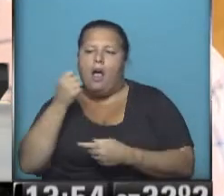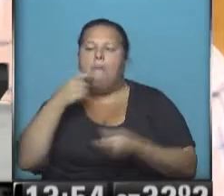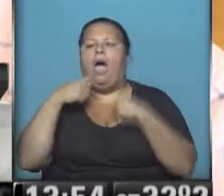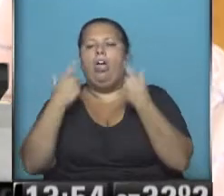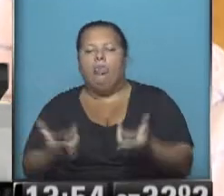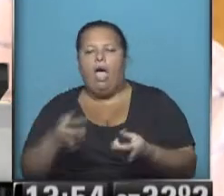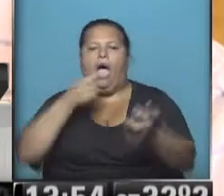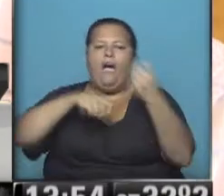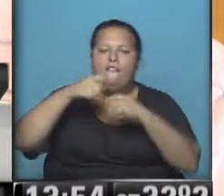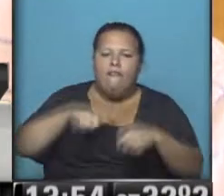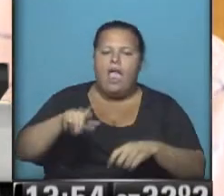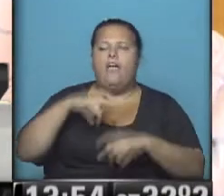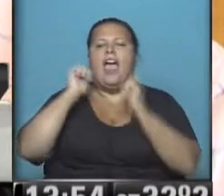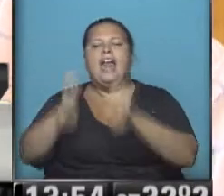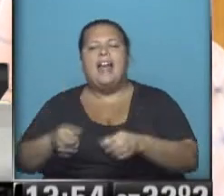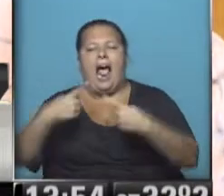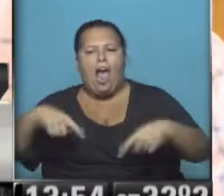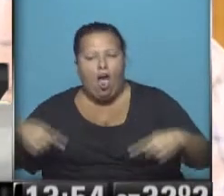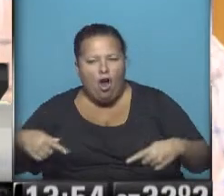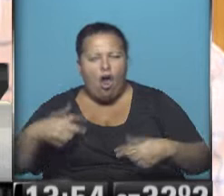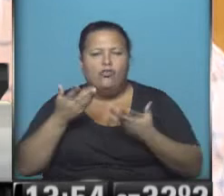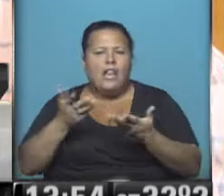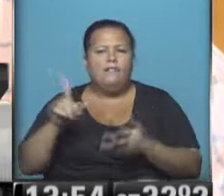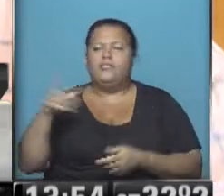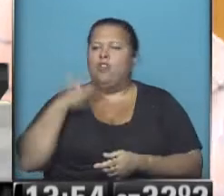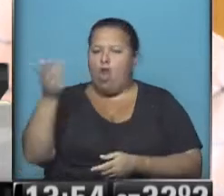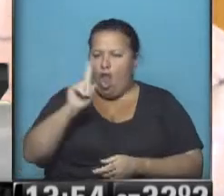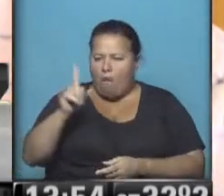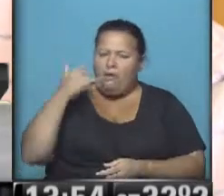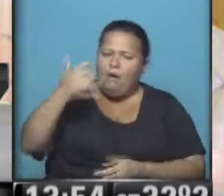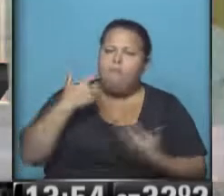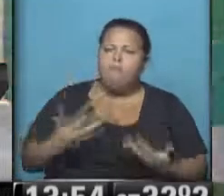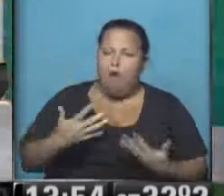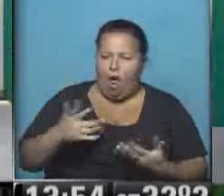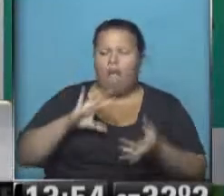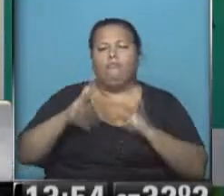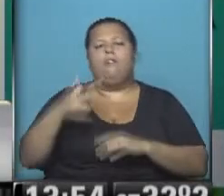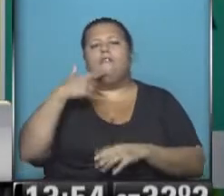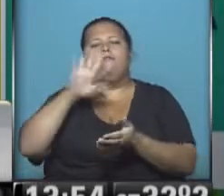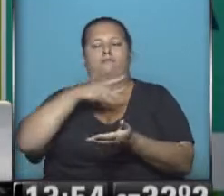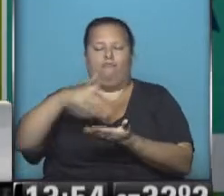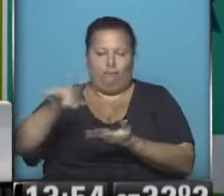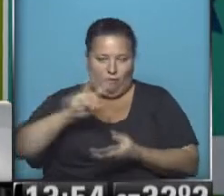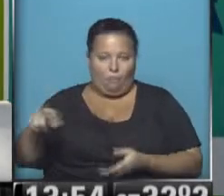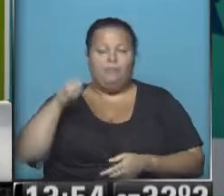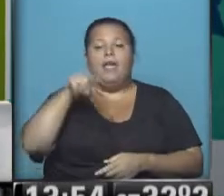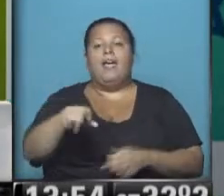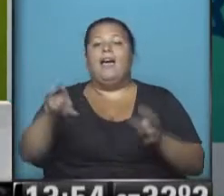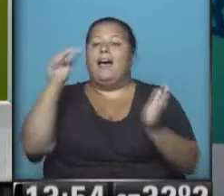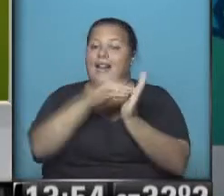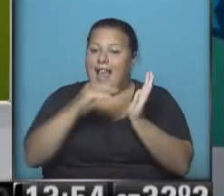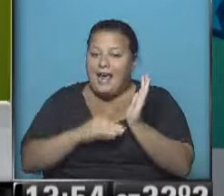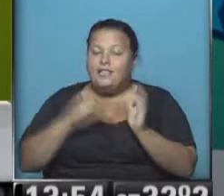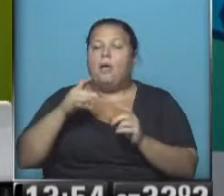vender o regalar productos o servicios no solicitados ese es un poco el núcleo de la ley de las particulares de este registro que es un